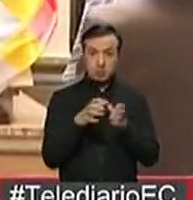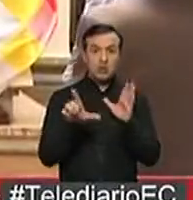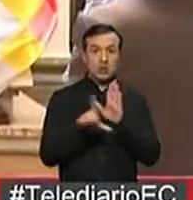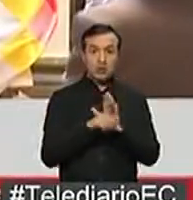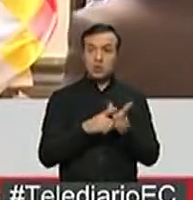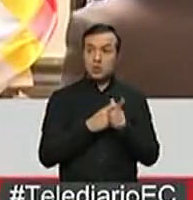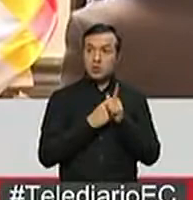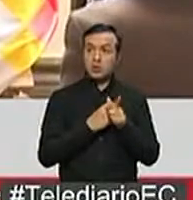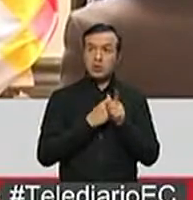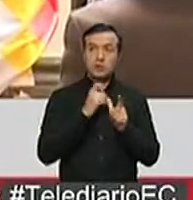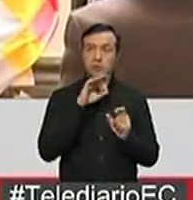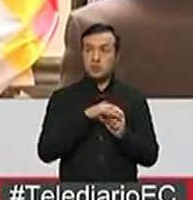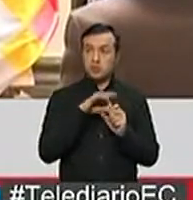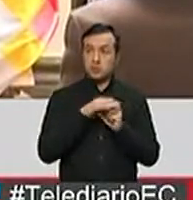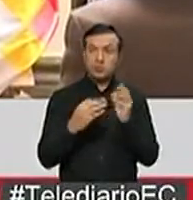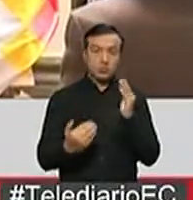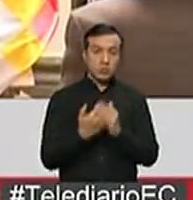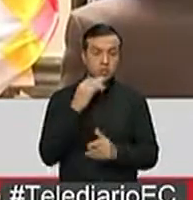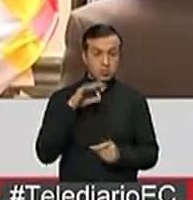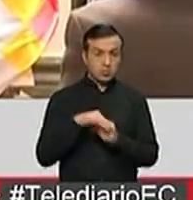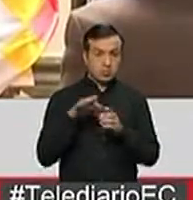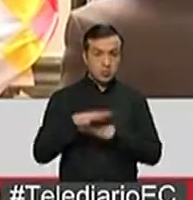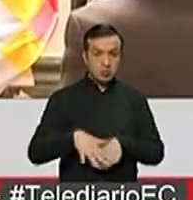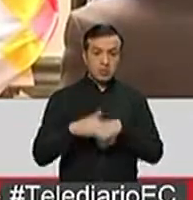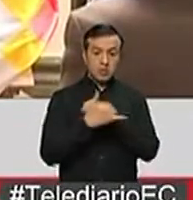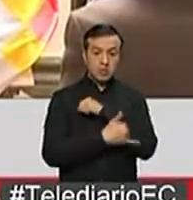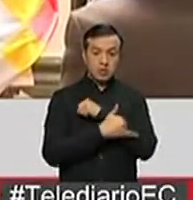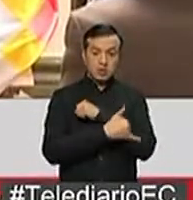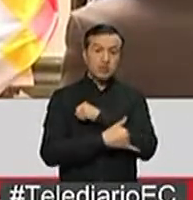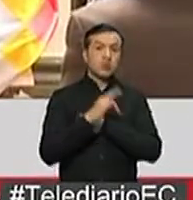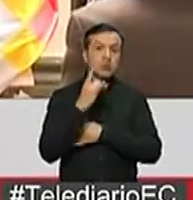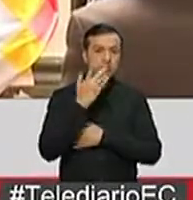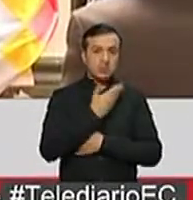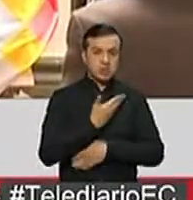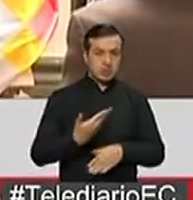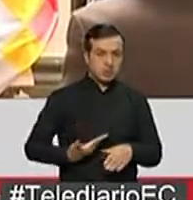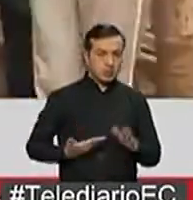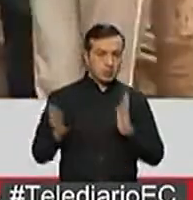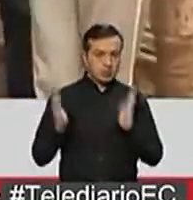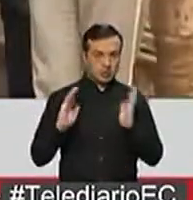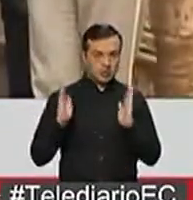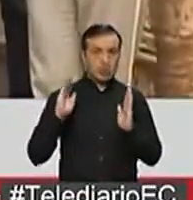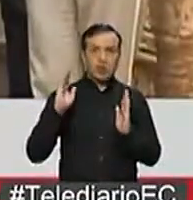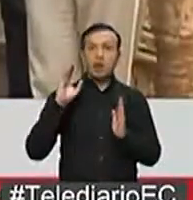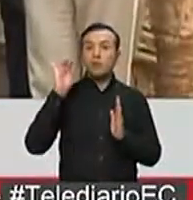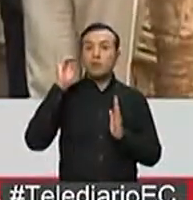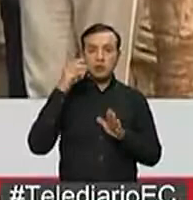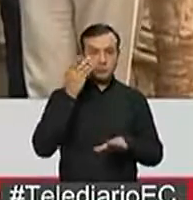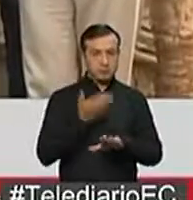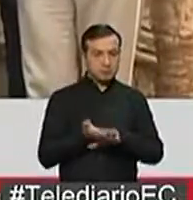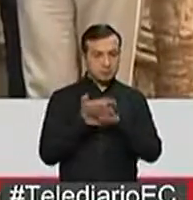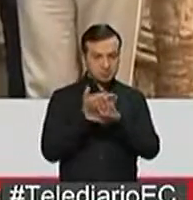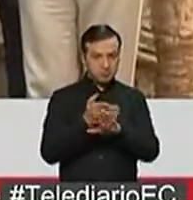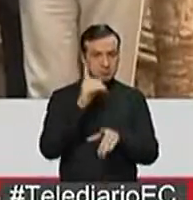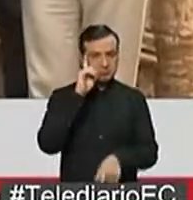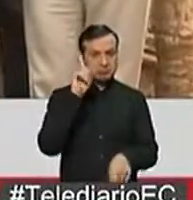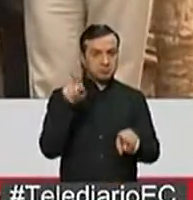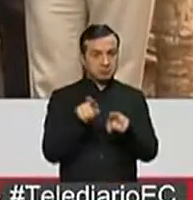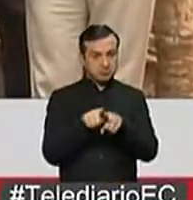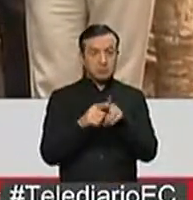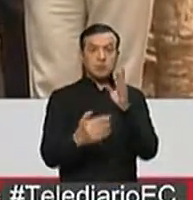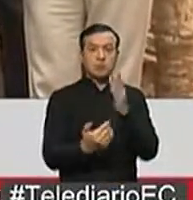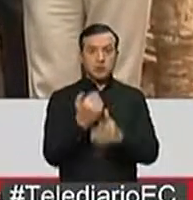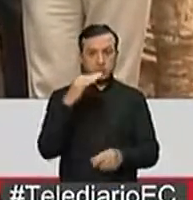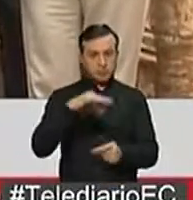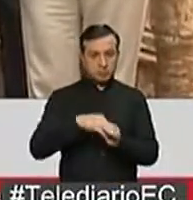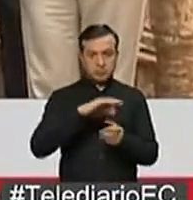para convocar lo antes posible nuevos comicios en Bolivia fue promulgada por la presidenta interina del país, Jeanine Áñez, con el compromiso de que serán unas